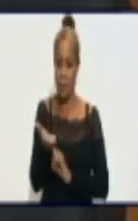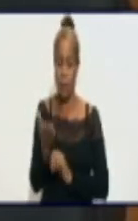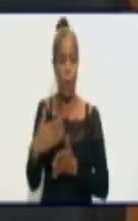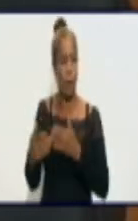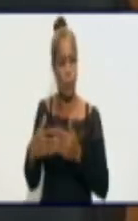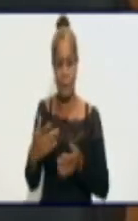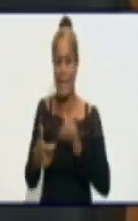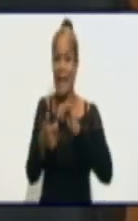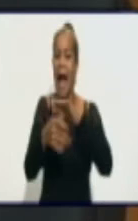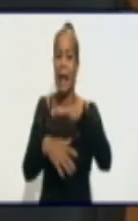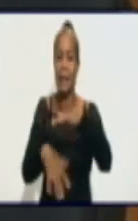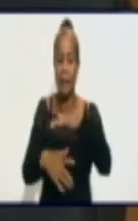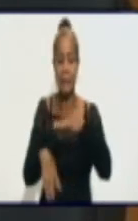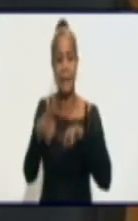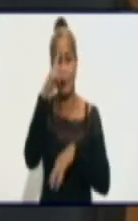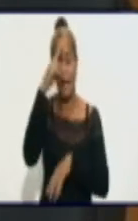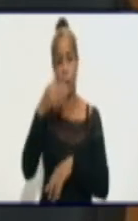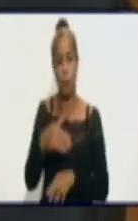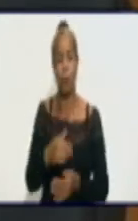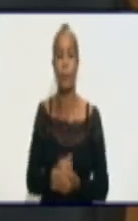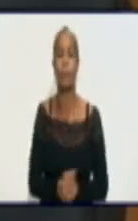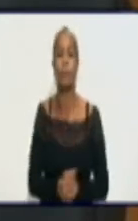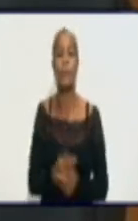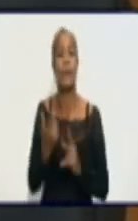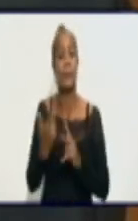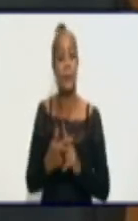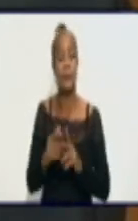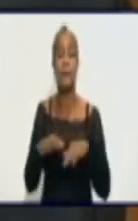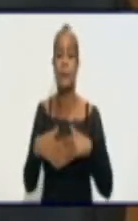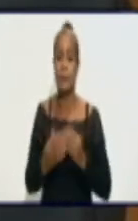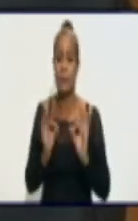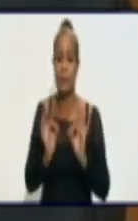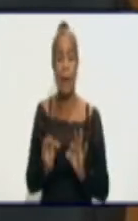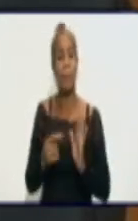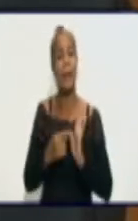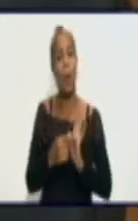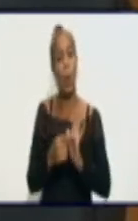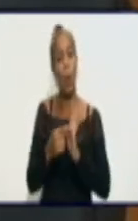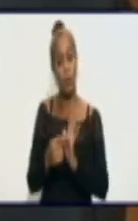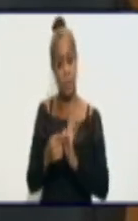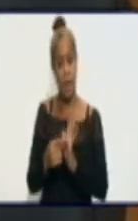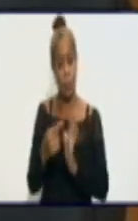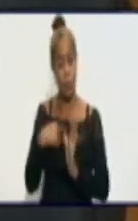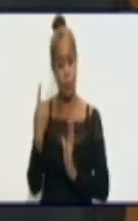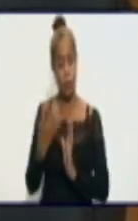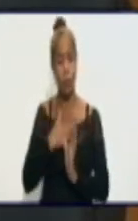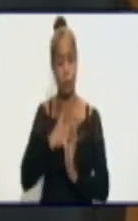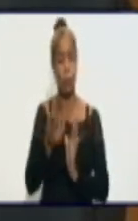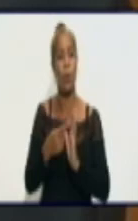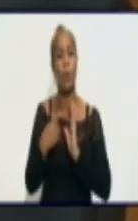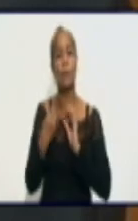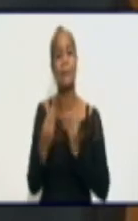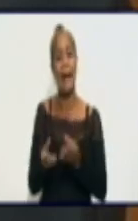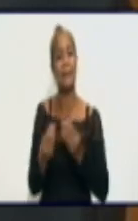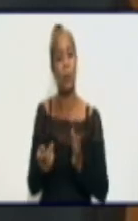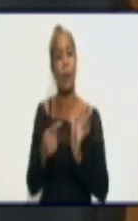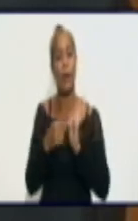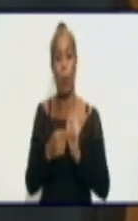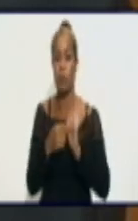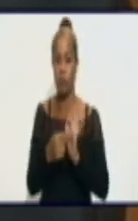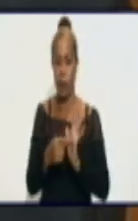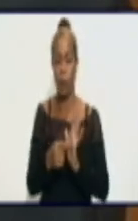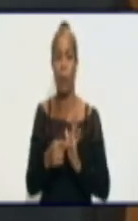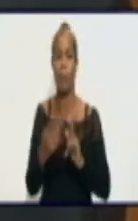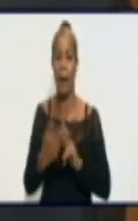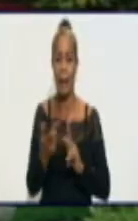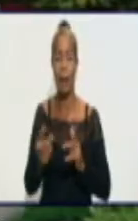nosotros llamamos cuando estamos dándole consejos para que puedan ellos mismos hacer su autofocal de forma correcta y evitar la presencia de un foco de